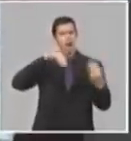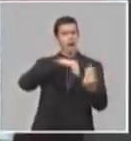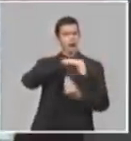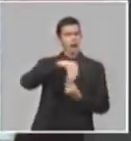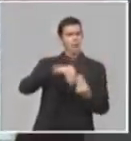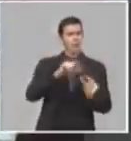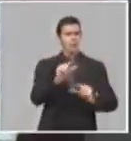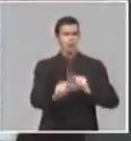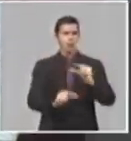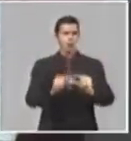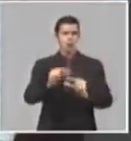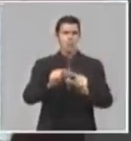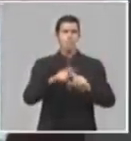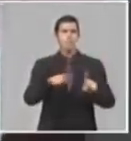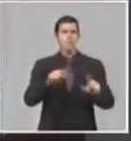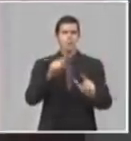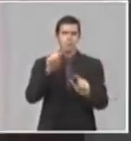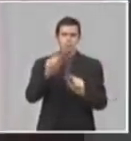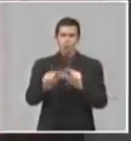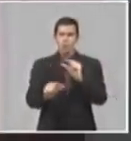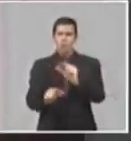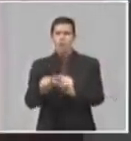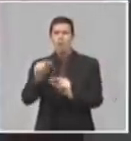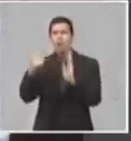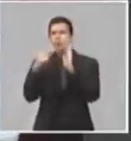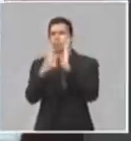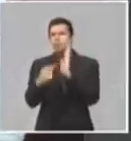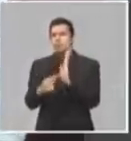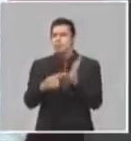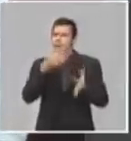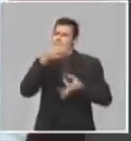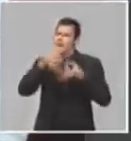también sistemáticamente al Buró Político